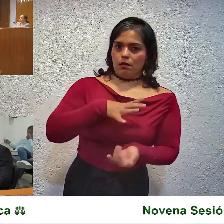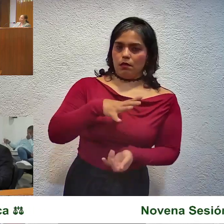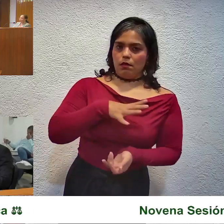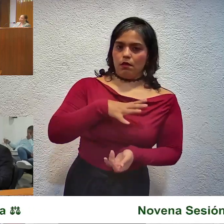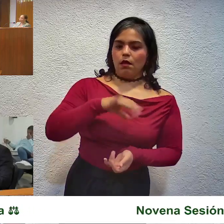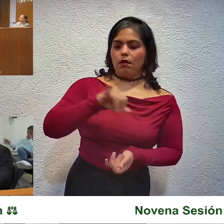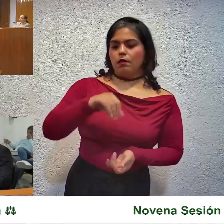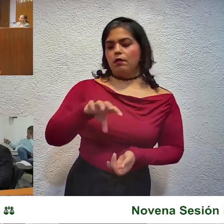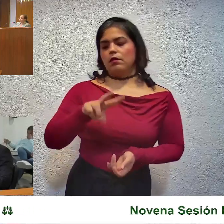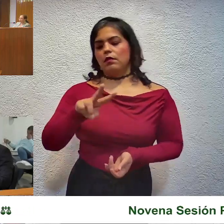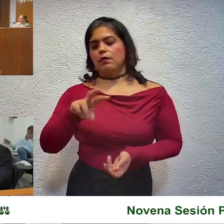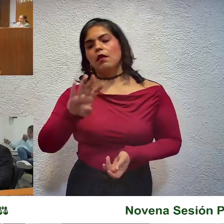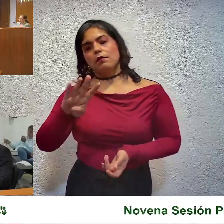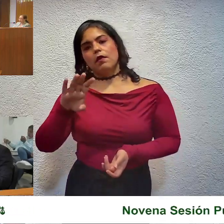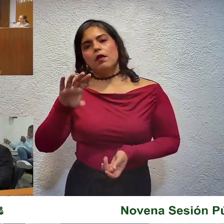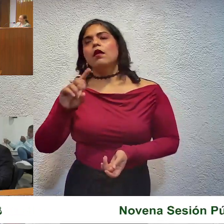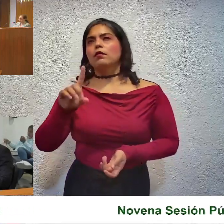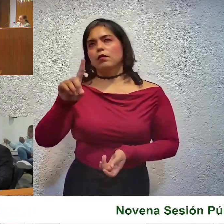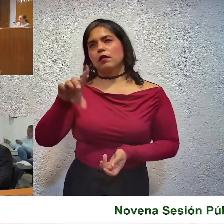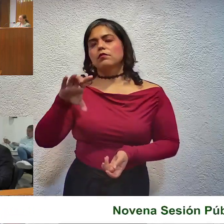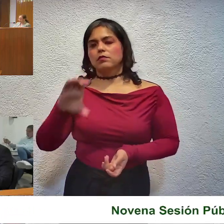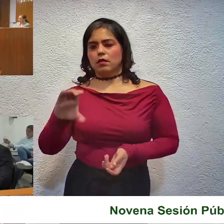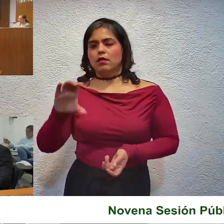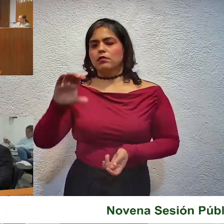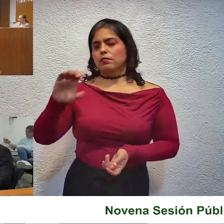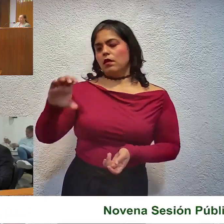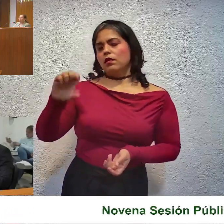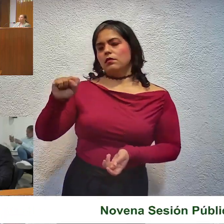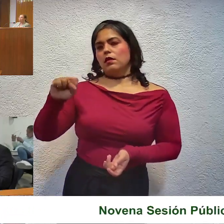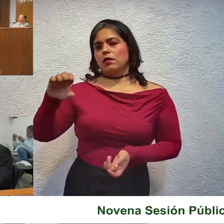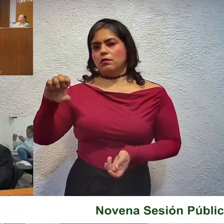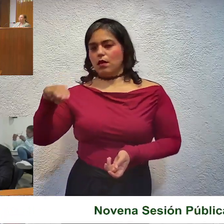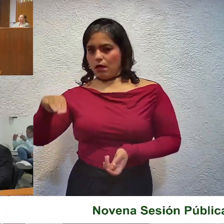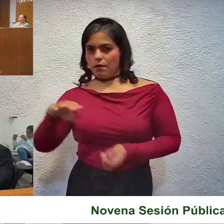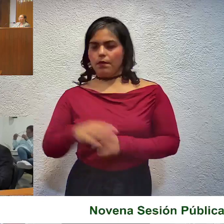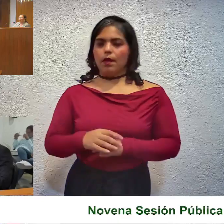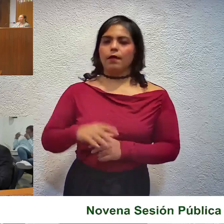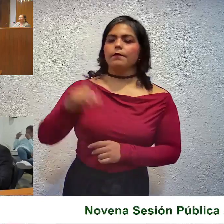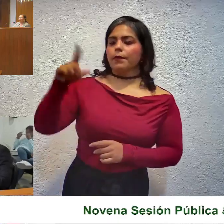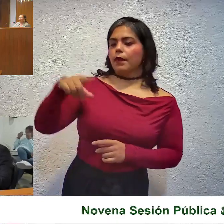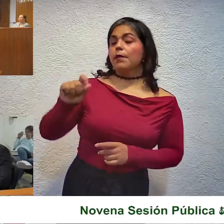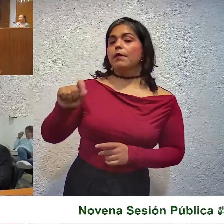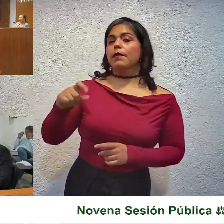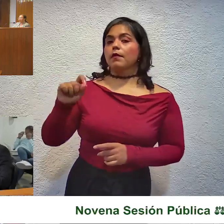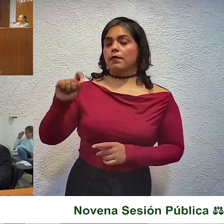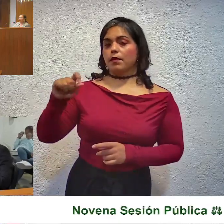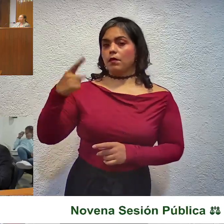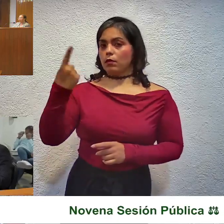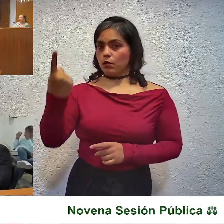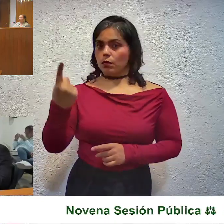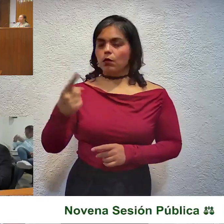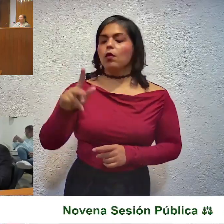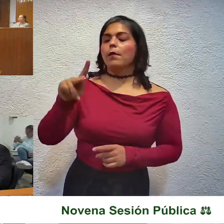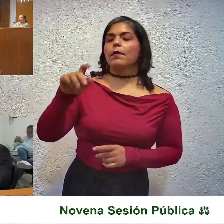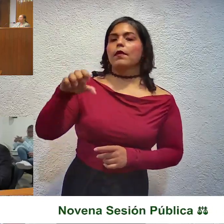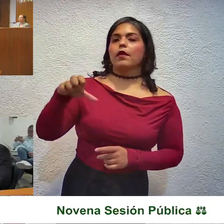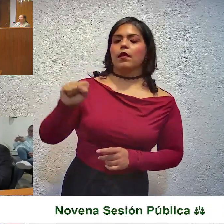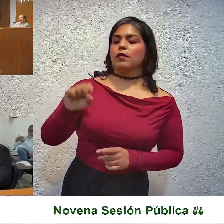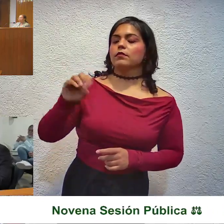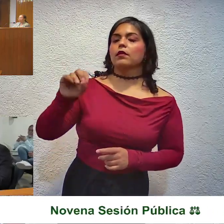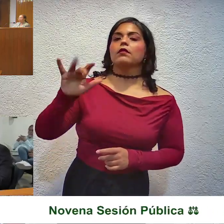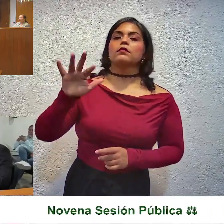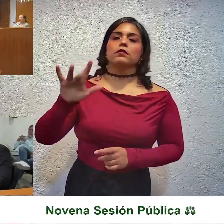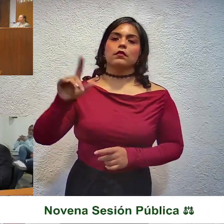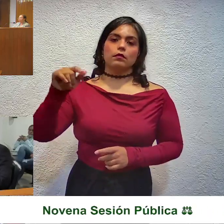SCM diagonal JDC diagonal 2271 diagonal 2021 del PES